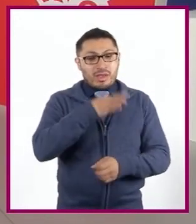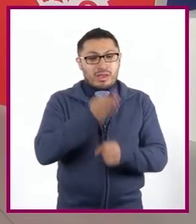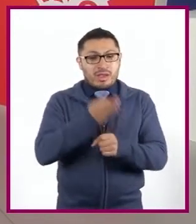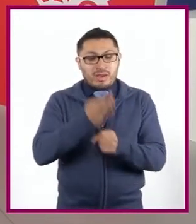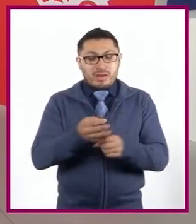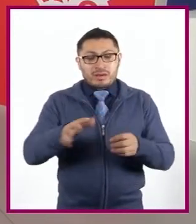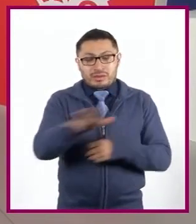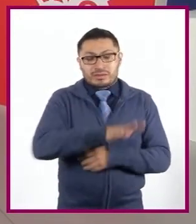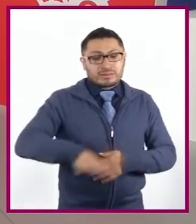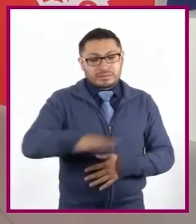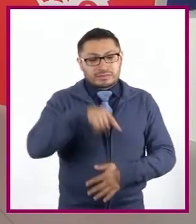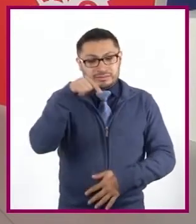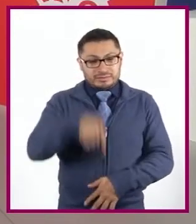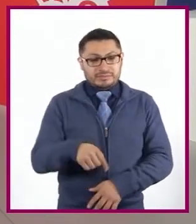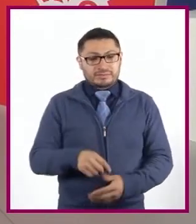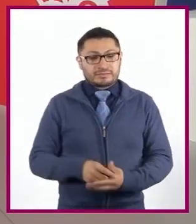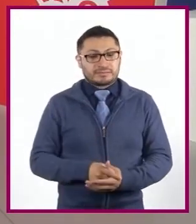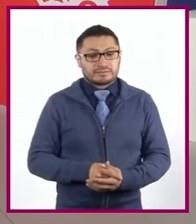un ecosistema.